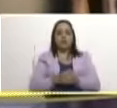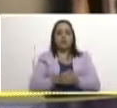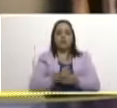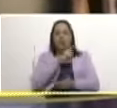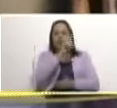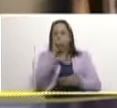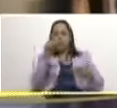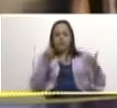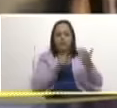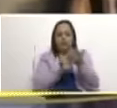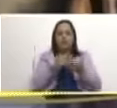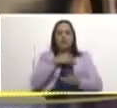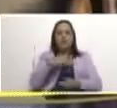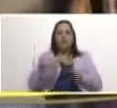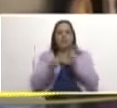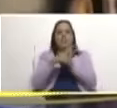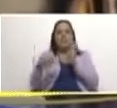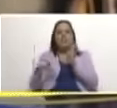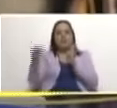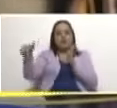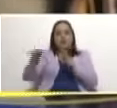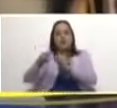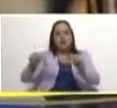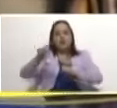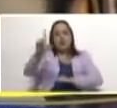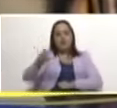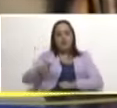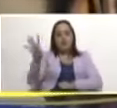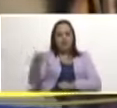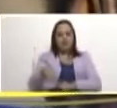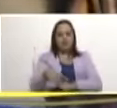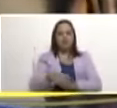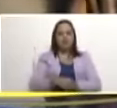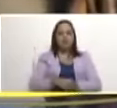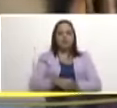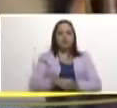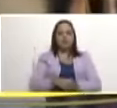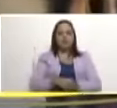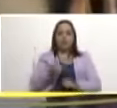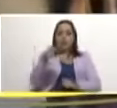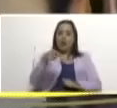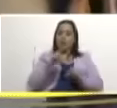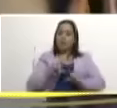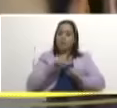plena y completa de nuestros derechos sobre la Guayana Esequiba, surgió